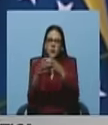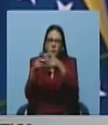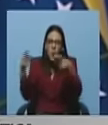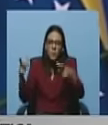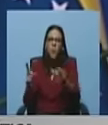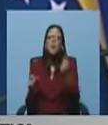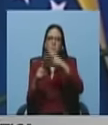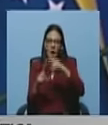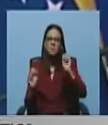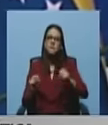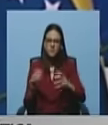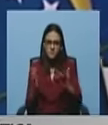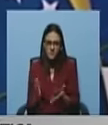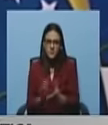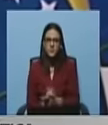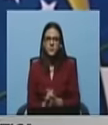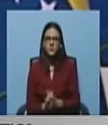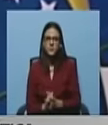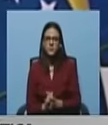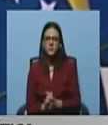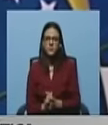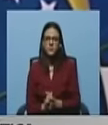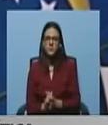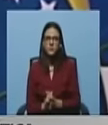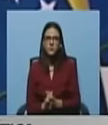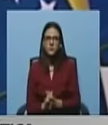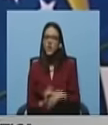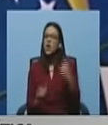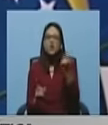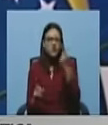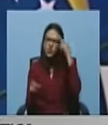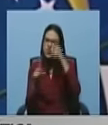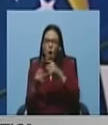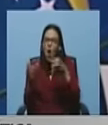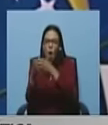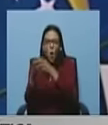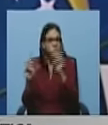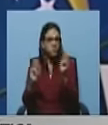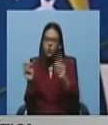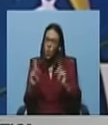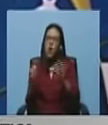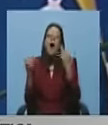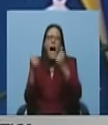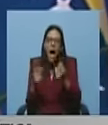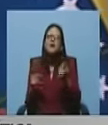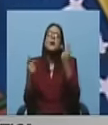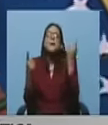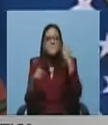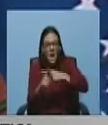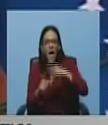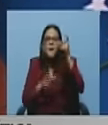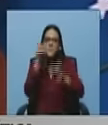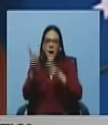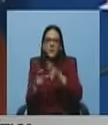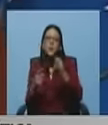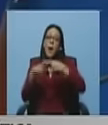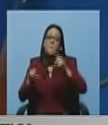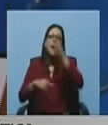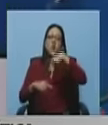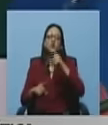no solo son estos los que están en este ampograma, no. Hay un grupo de personas, perdón, no nombré